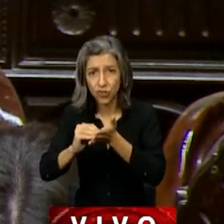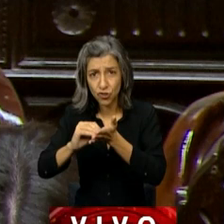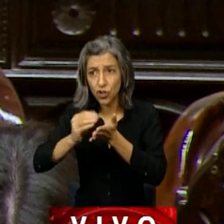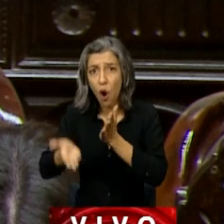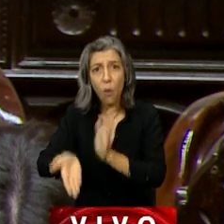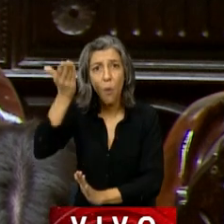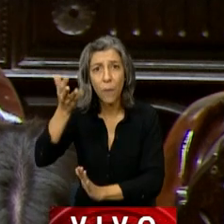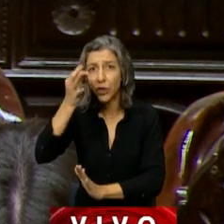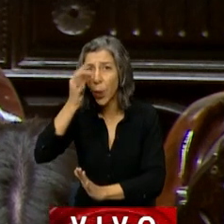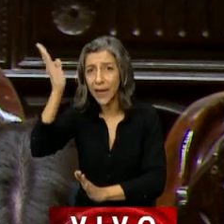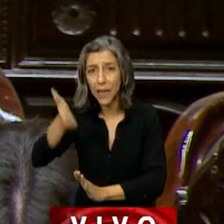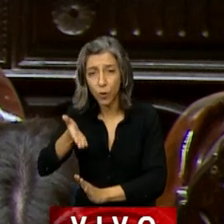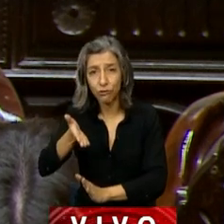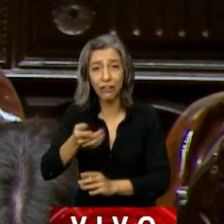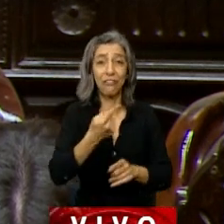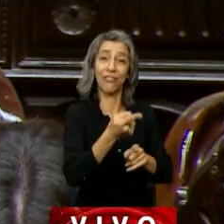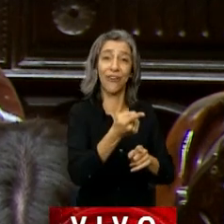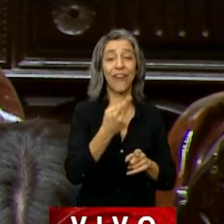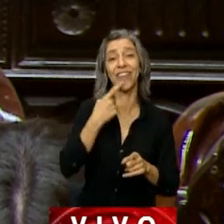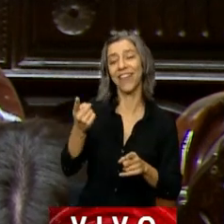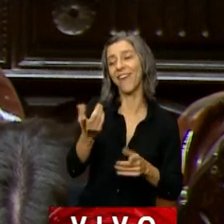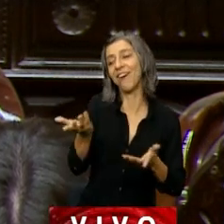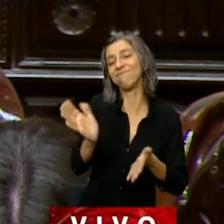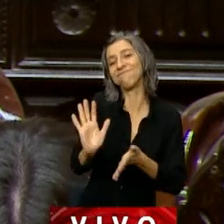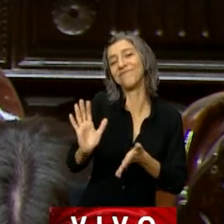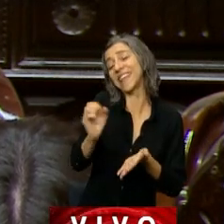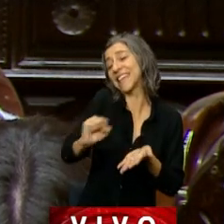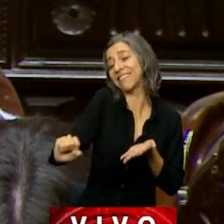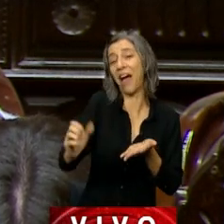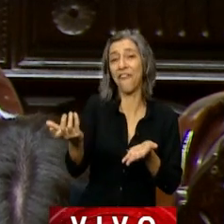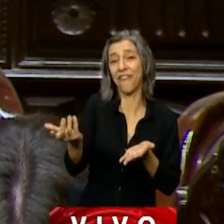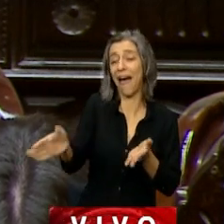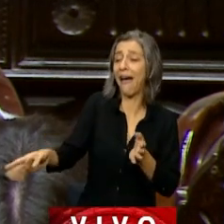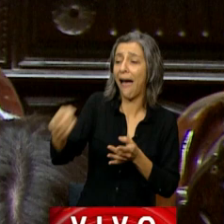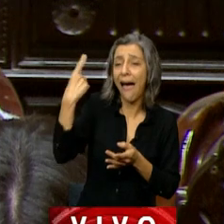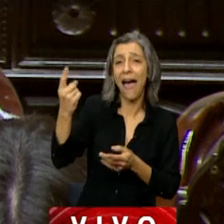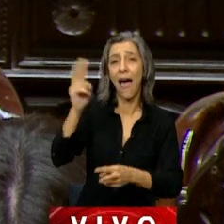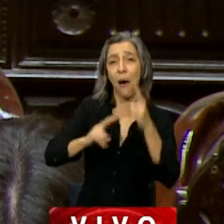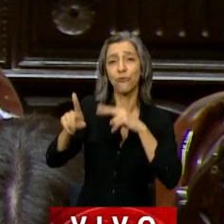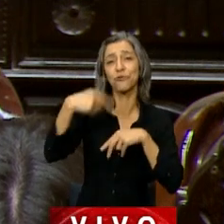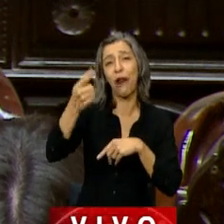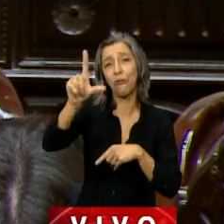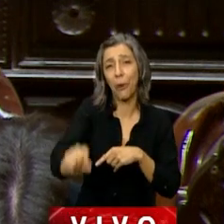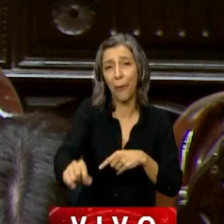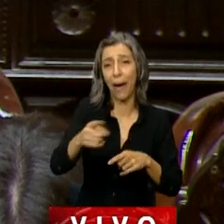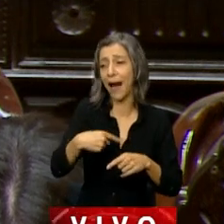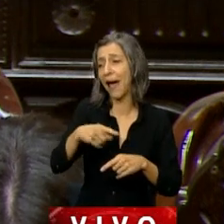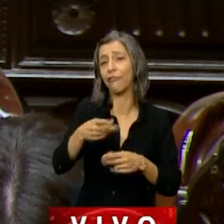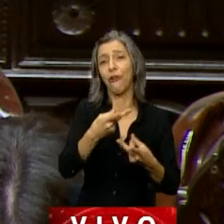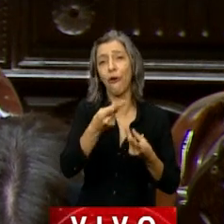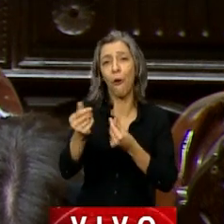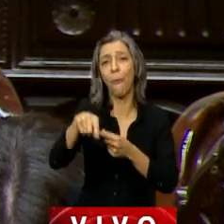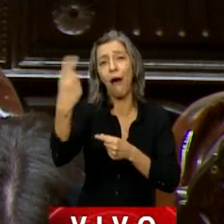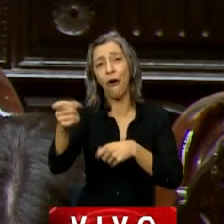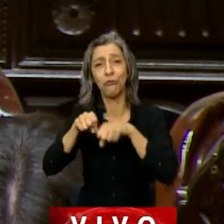estafando, Peralta, le dijo en forma socarrona, y le mandó a buscar precios y le mandó a buscar a comprar en otro